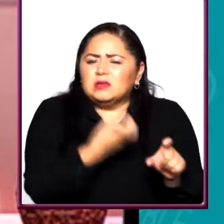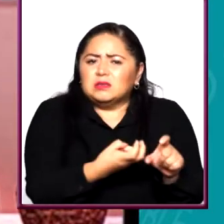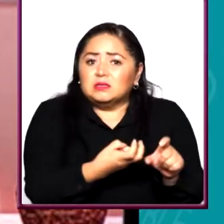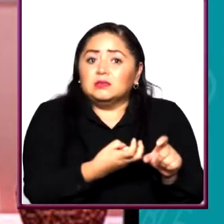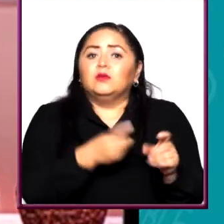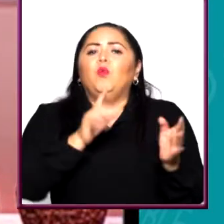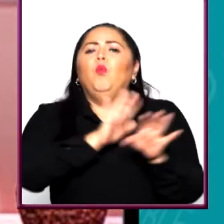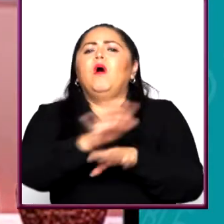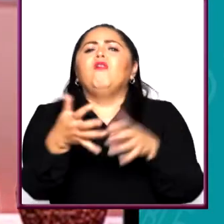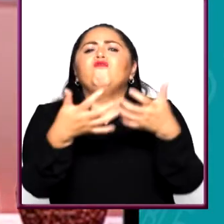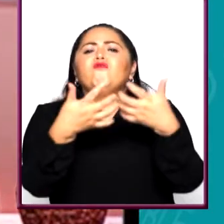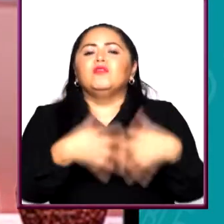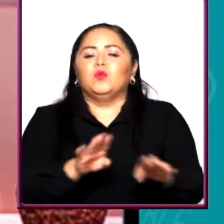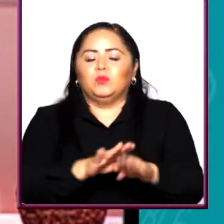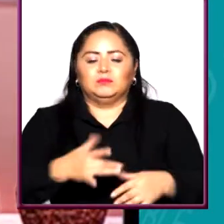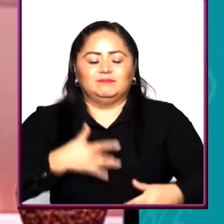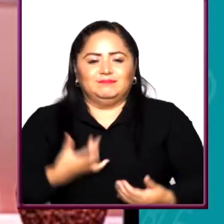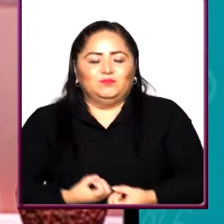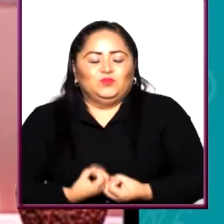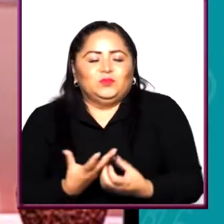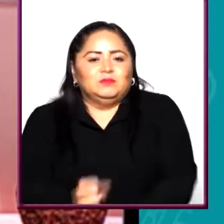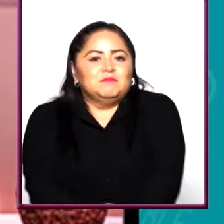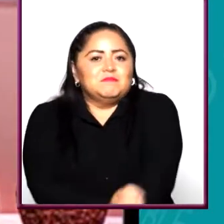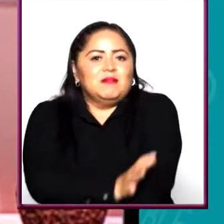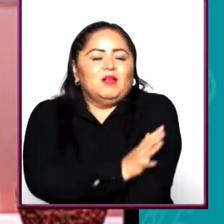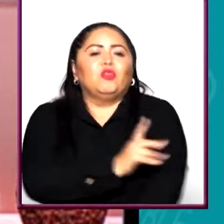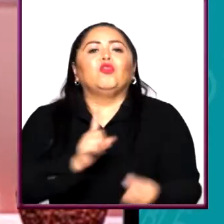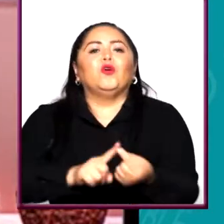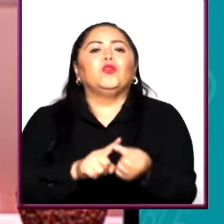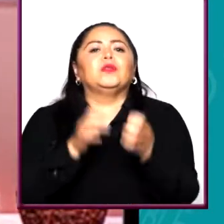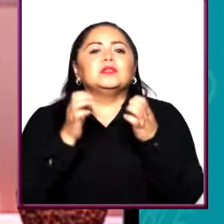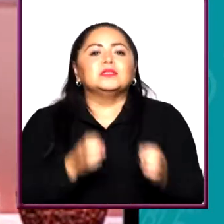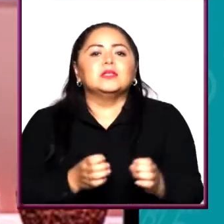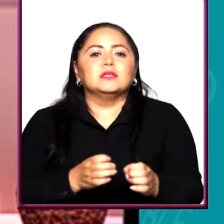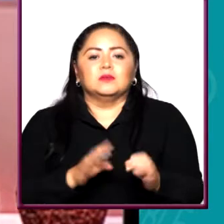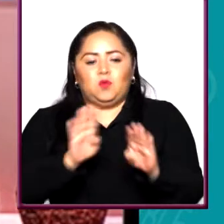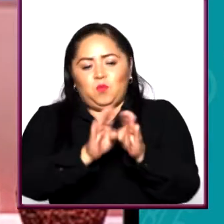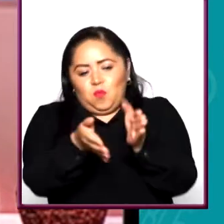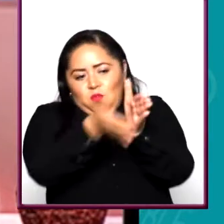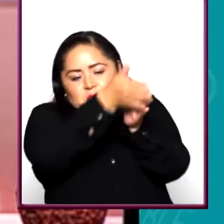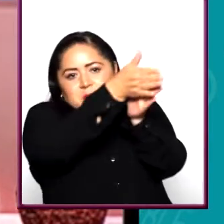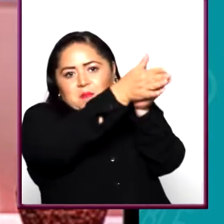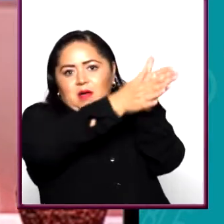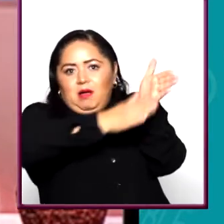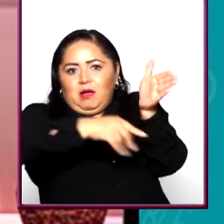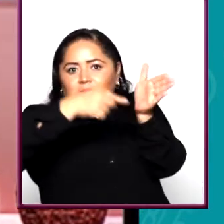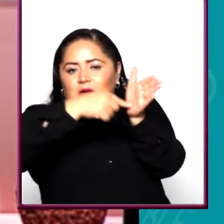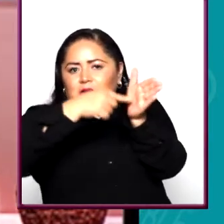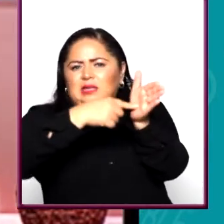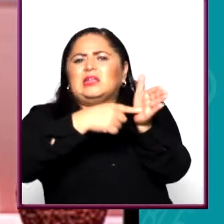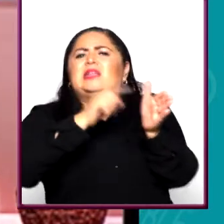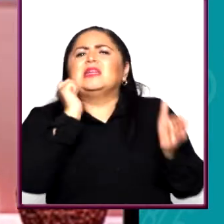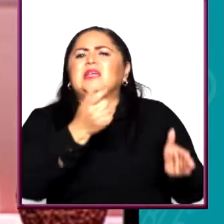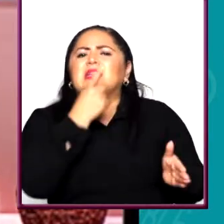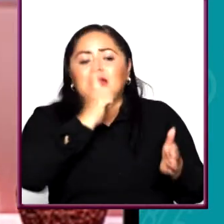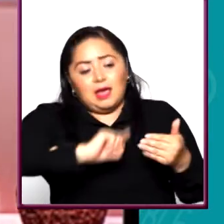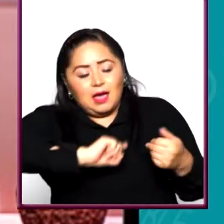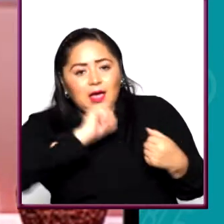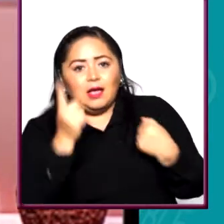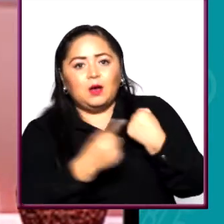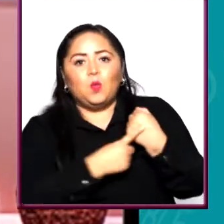con esto? Su función es dar placer. ¿Dónde está? En la pared anterior, es